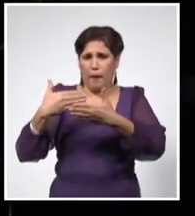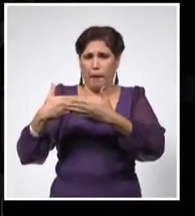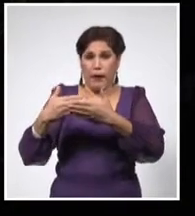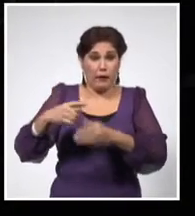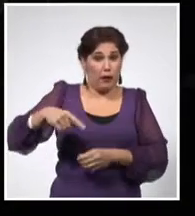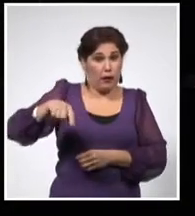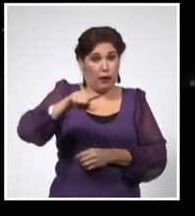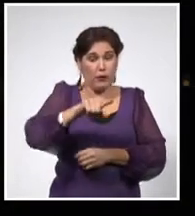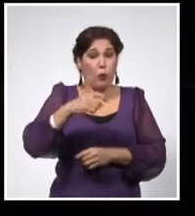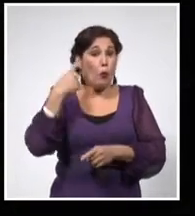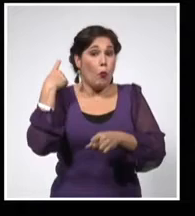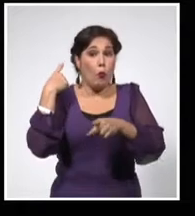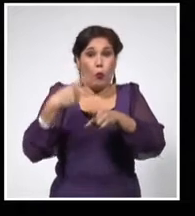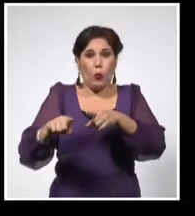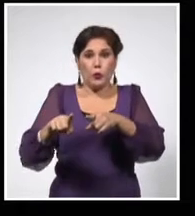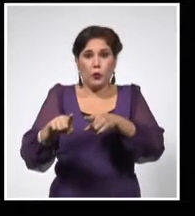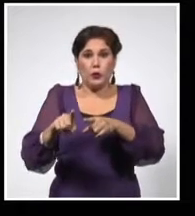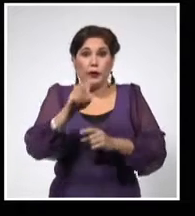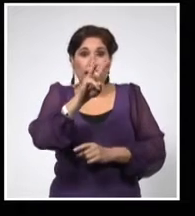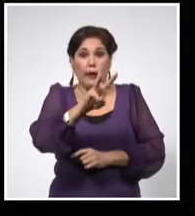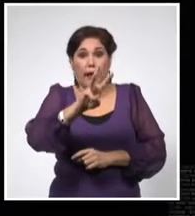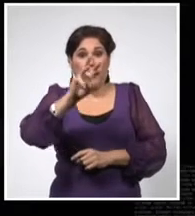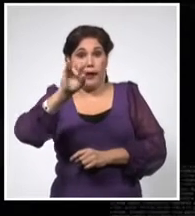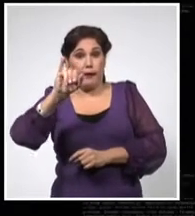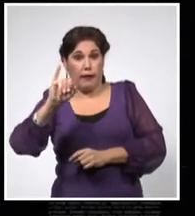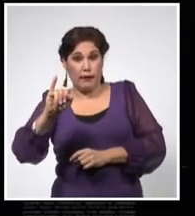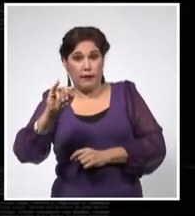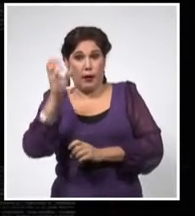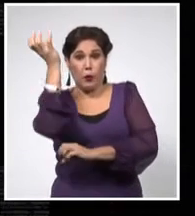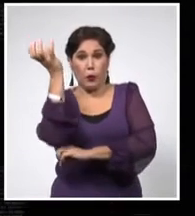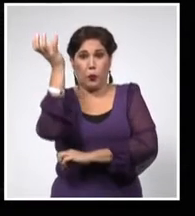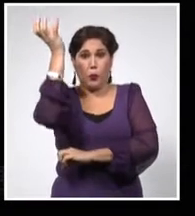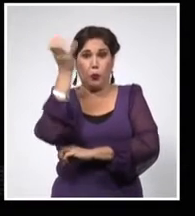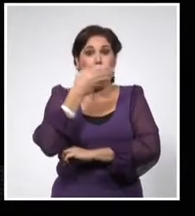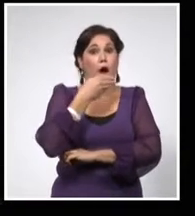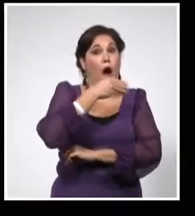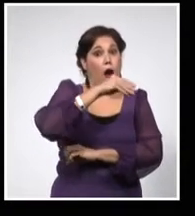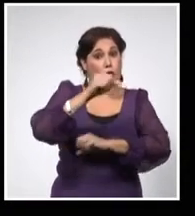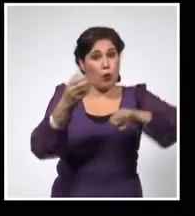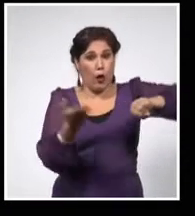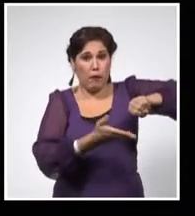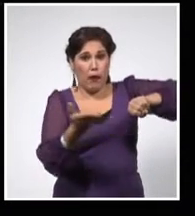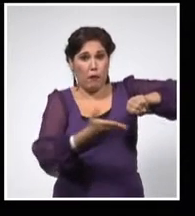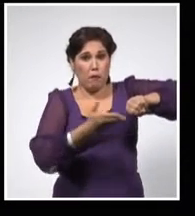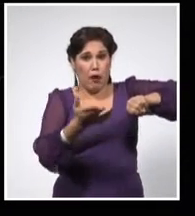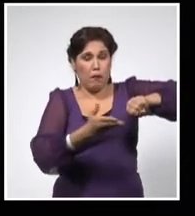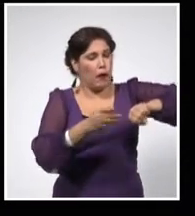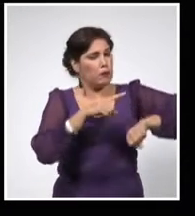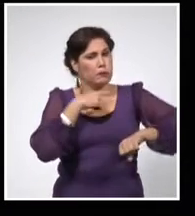y además los 36 centrales azucareros que teníamos.